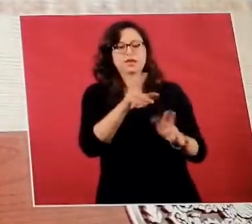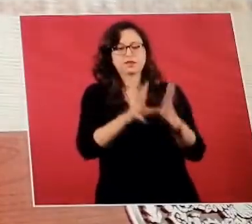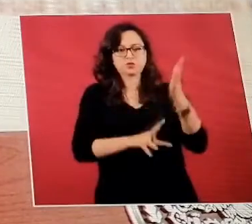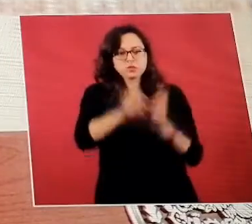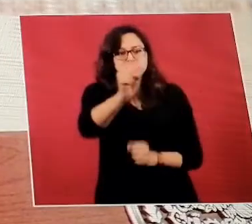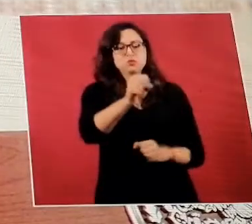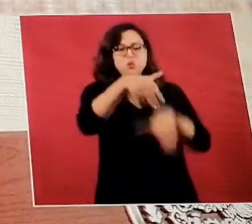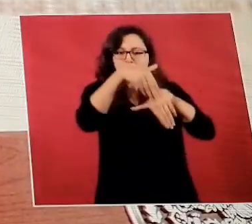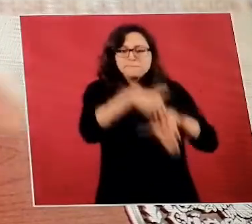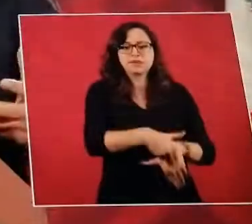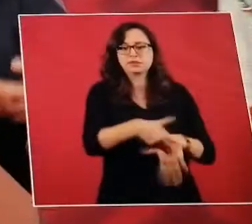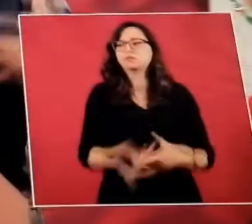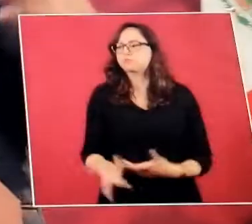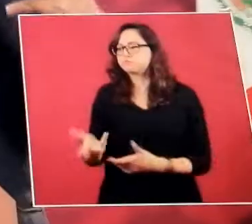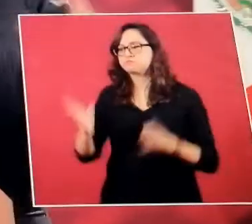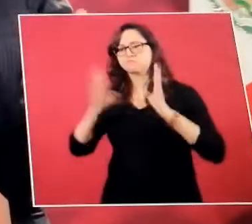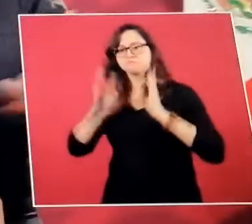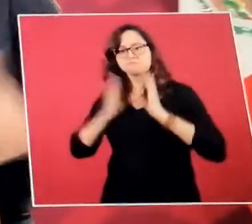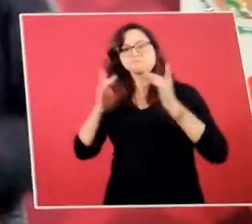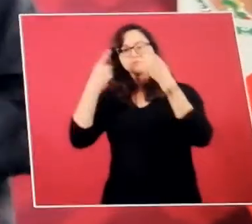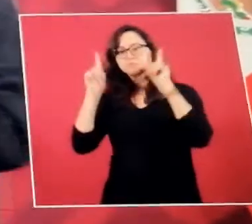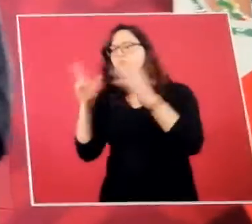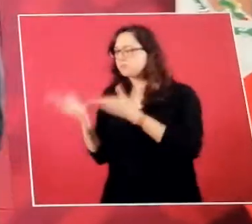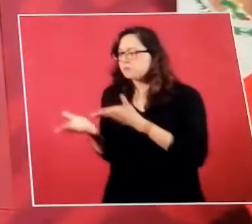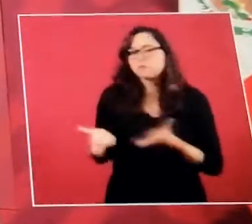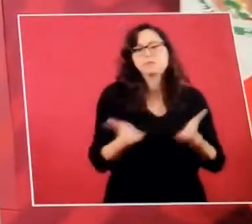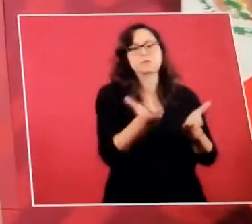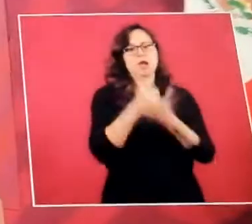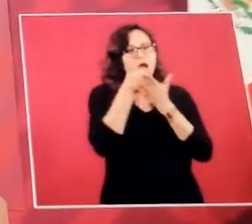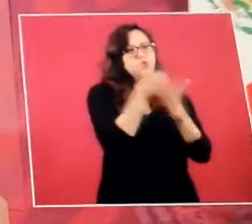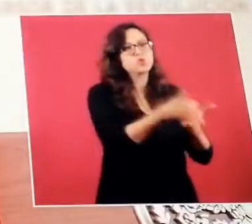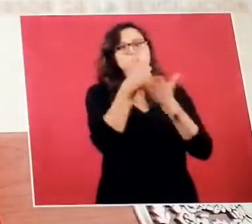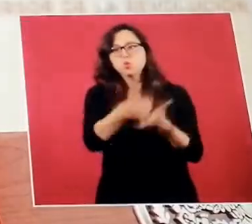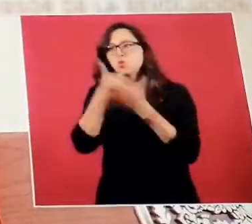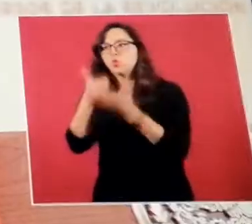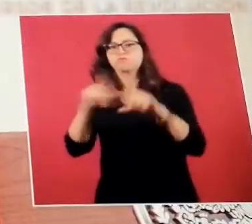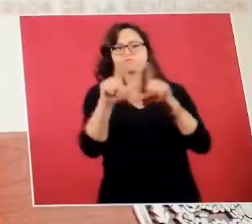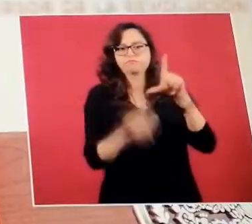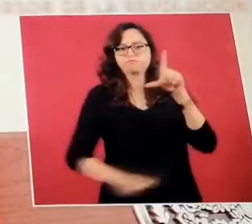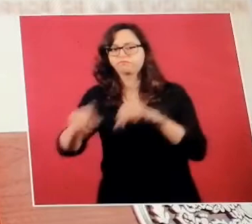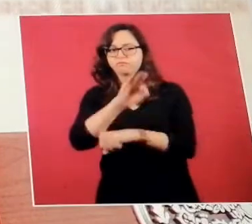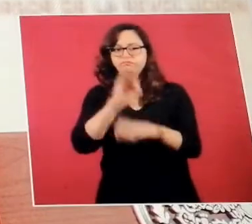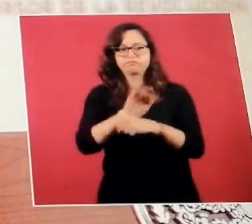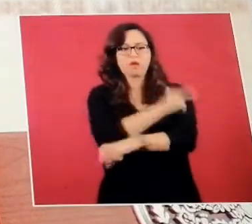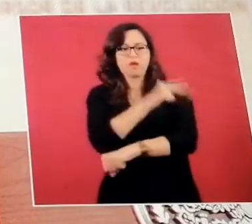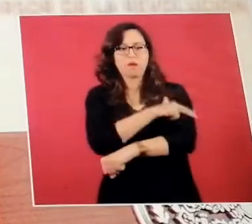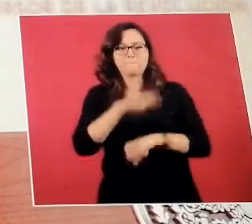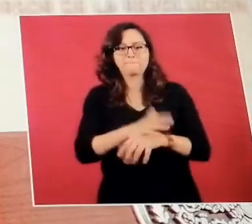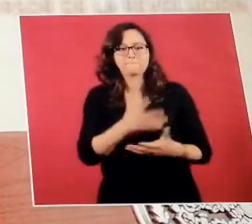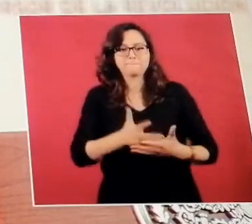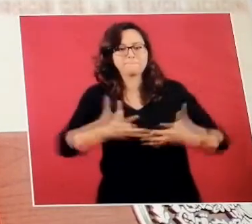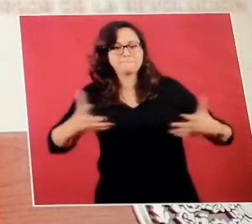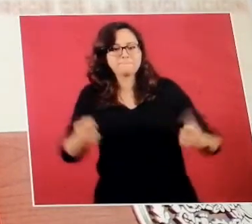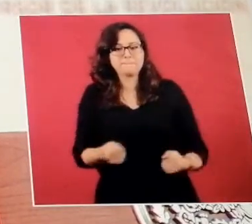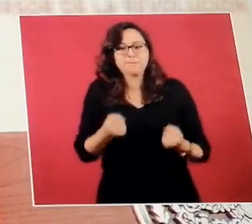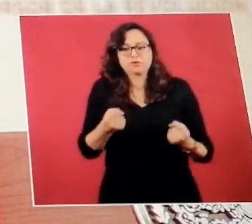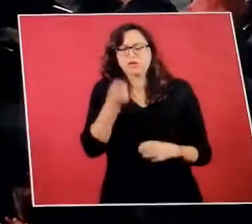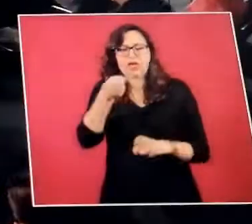permitiendo que el ejército y la Marina ayuden para consolidar la Guardia Nacional. Entonces, eso es